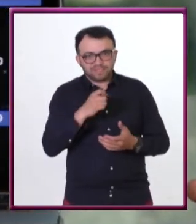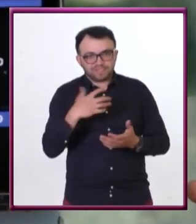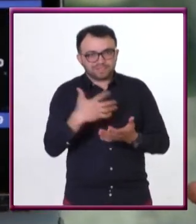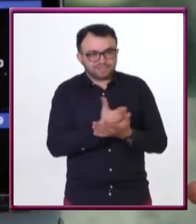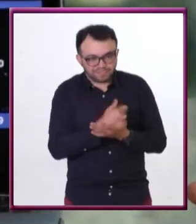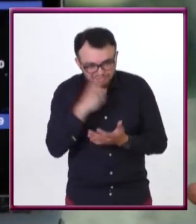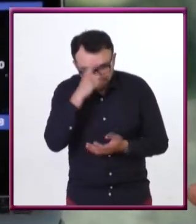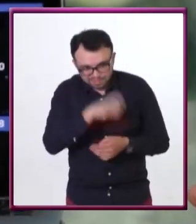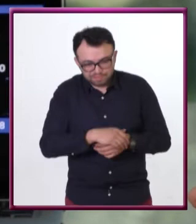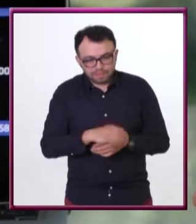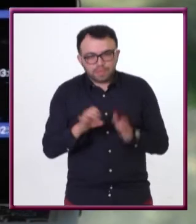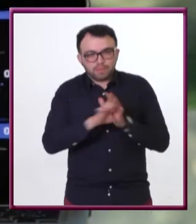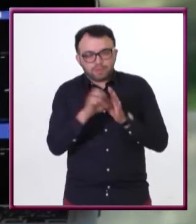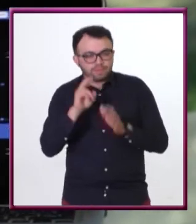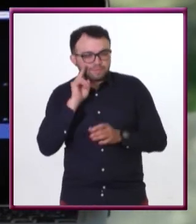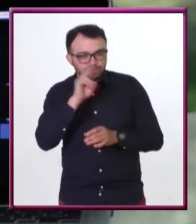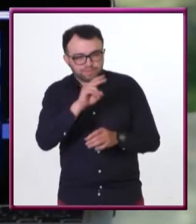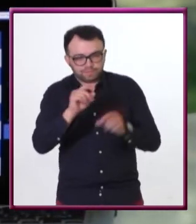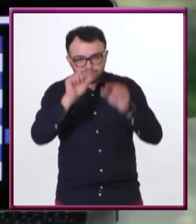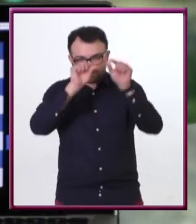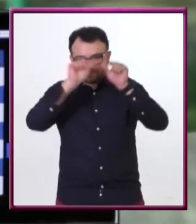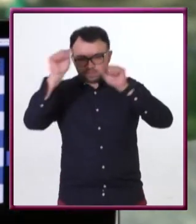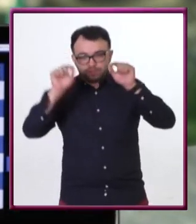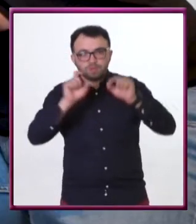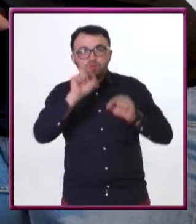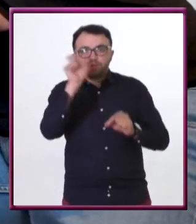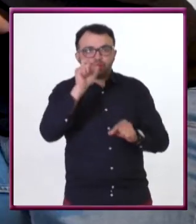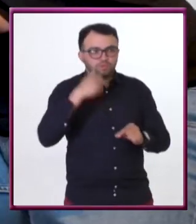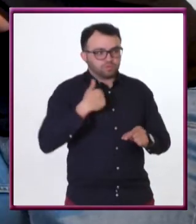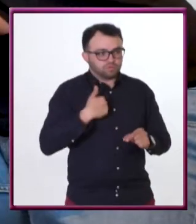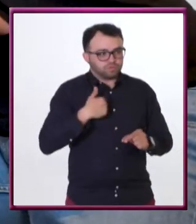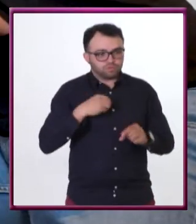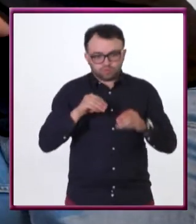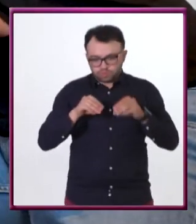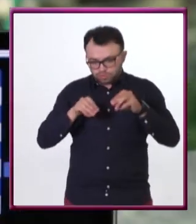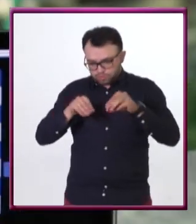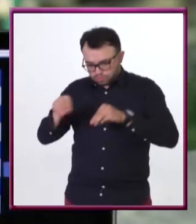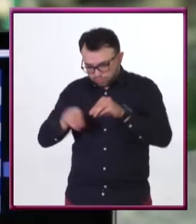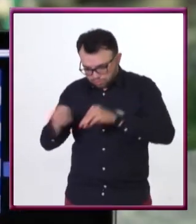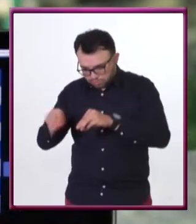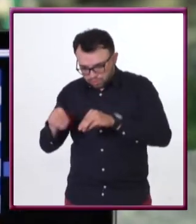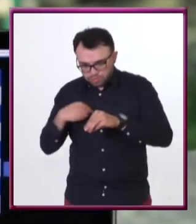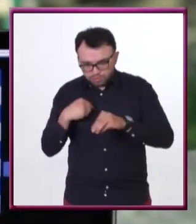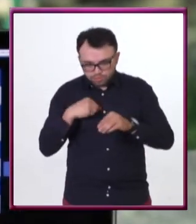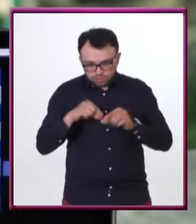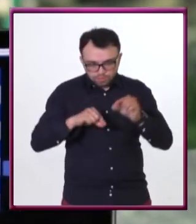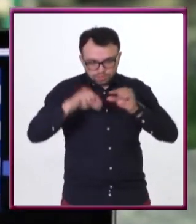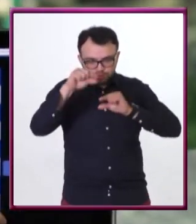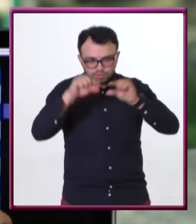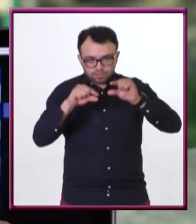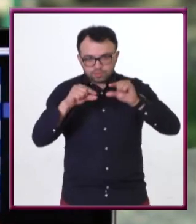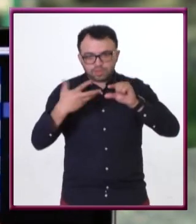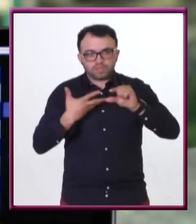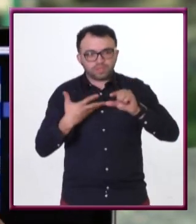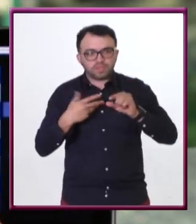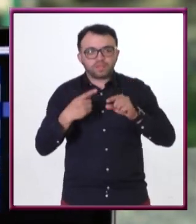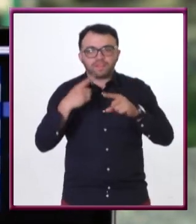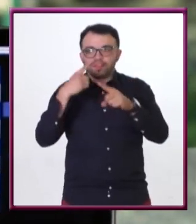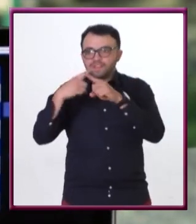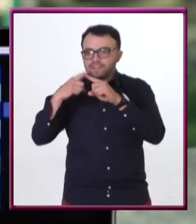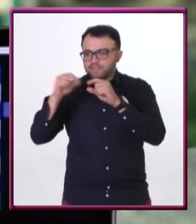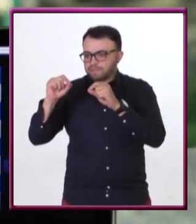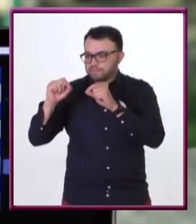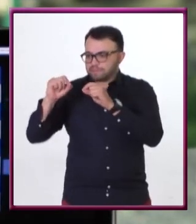movimiento, se abren 400 posibilidades de juego. Uh-huh. Para el segundo movimiento, el número de